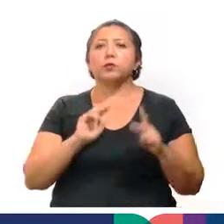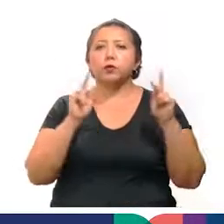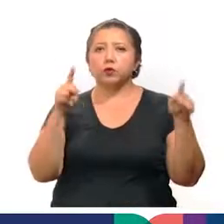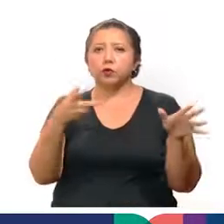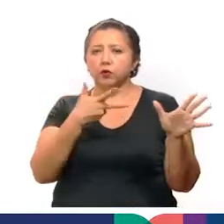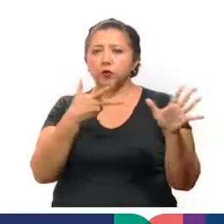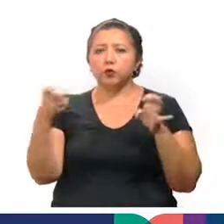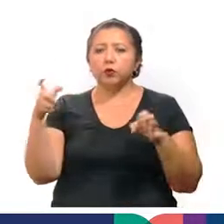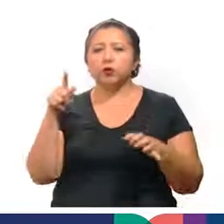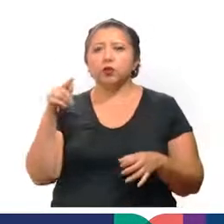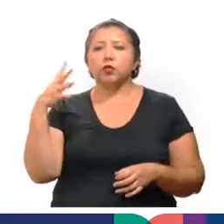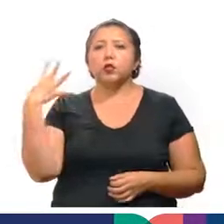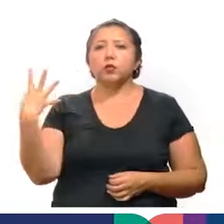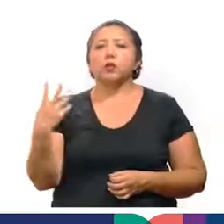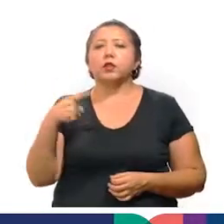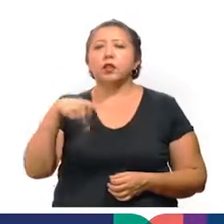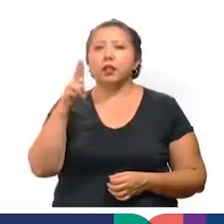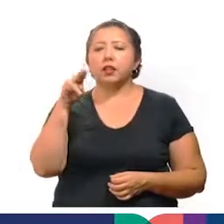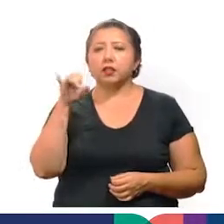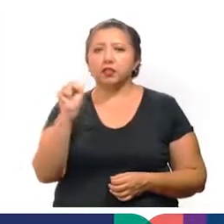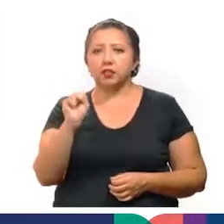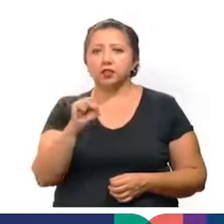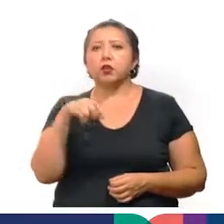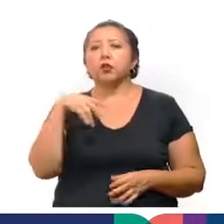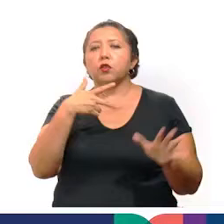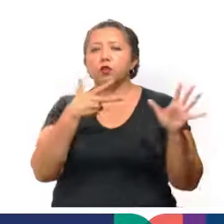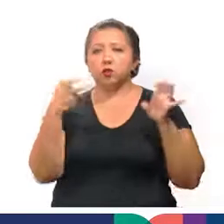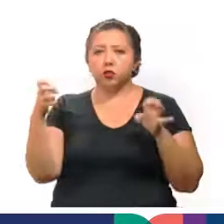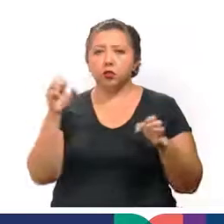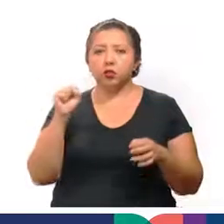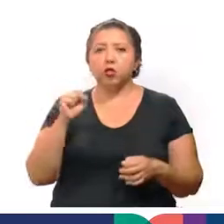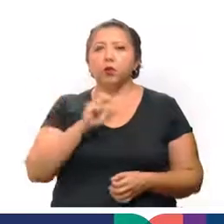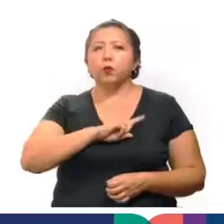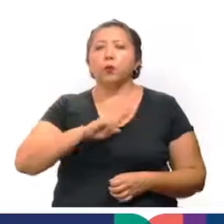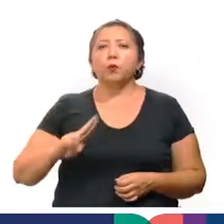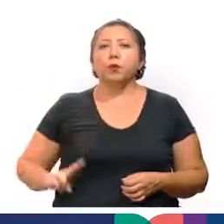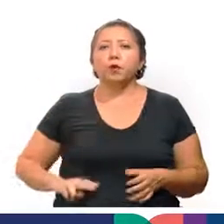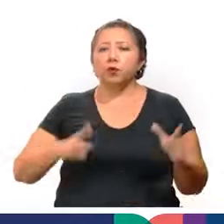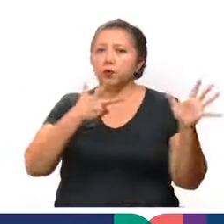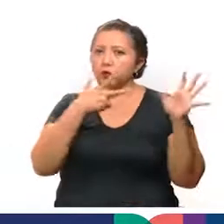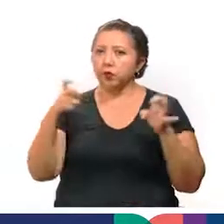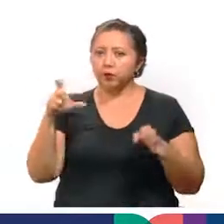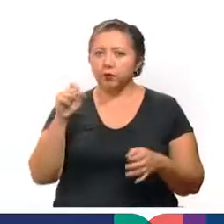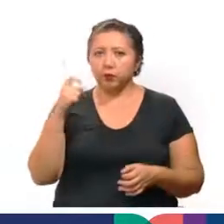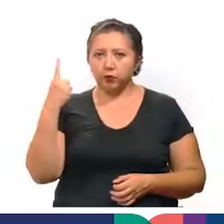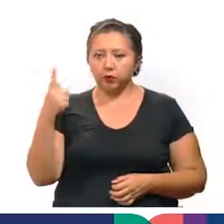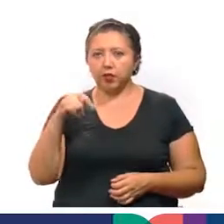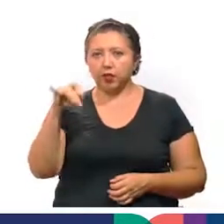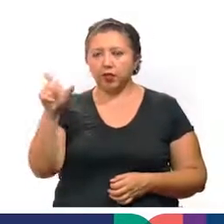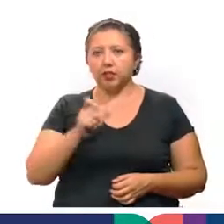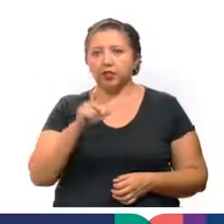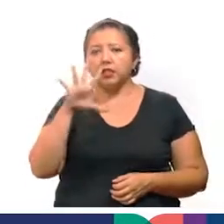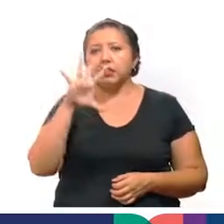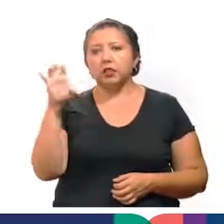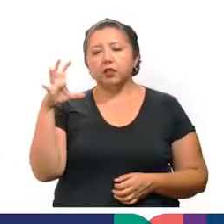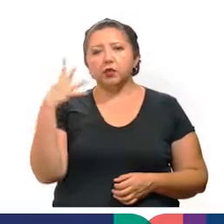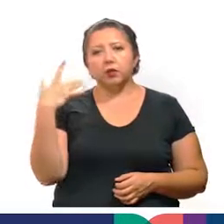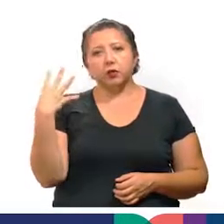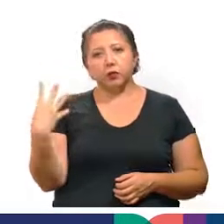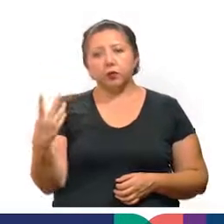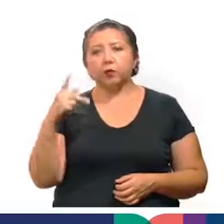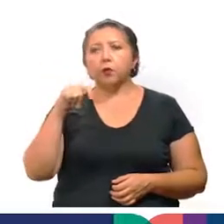Progreso 874, Canacín 860, Humán 821, Tecash